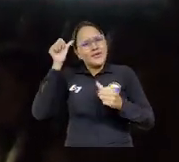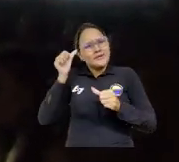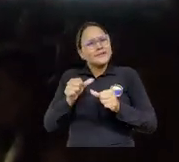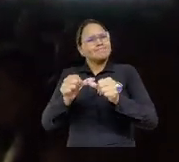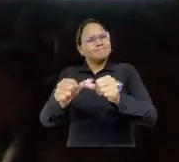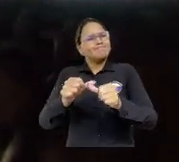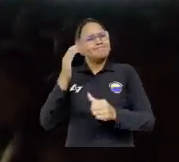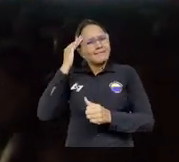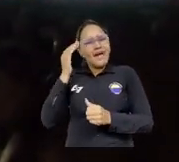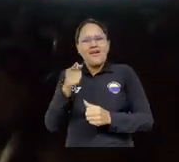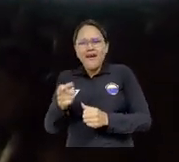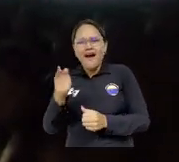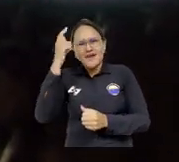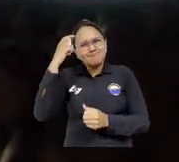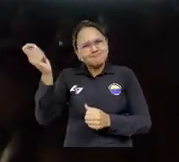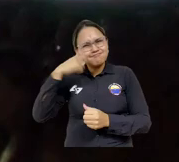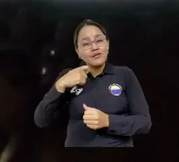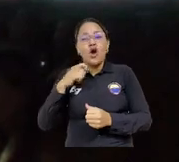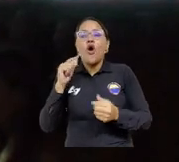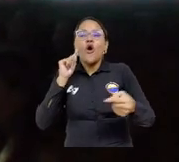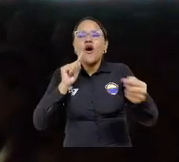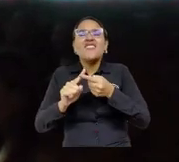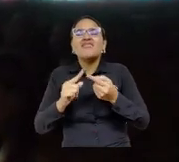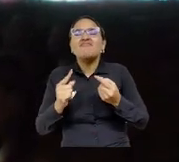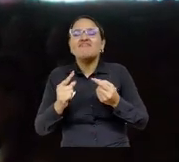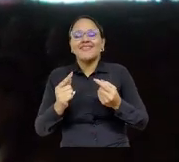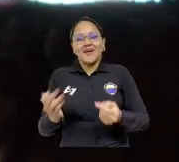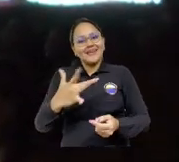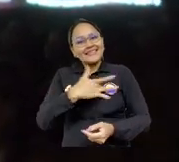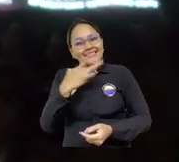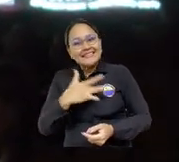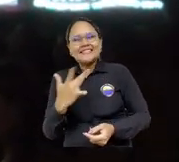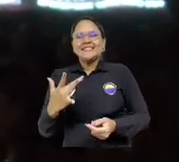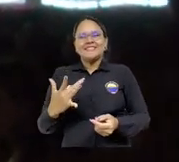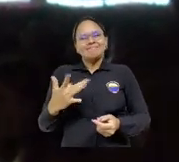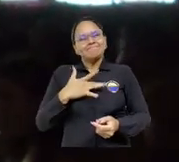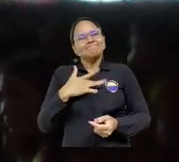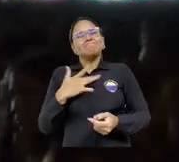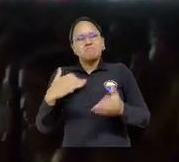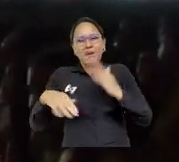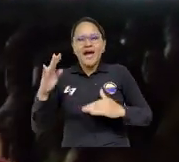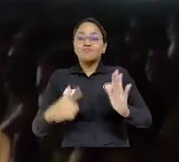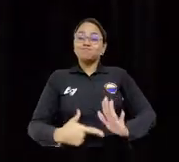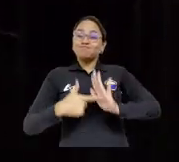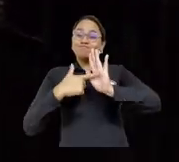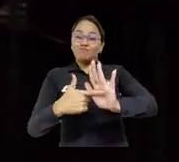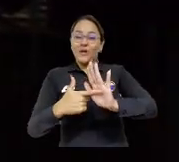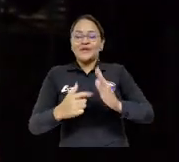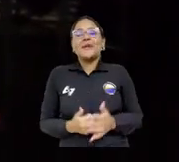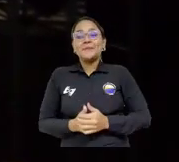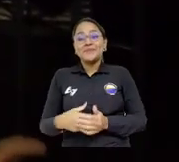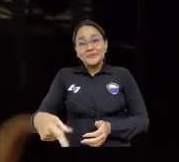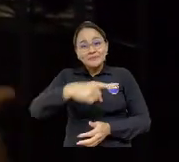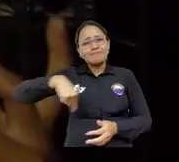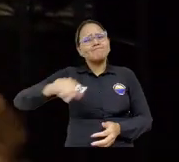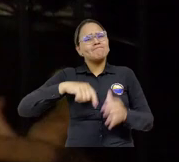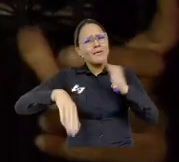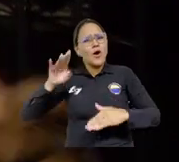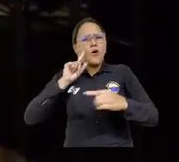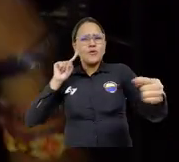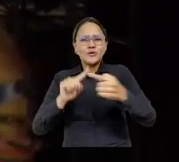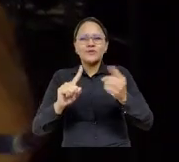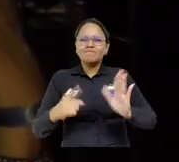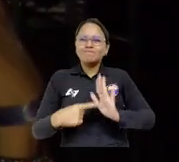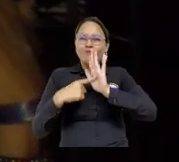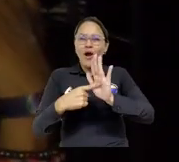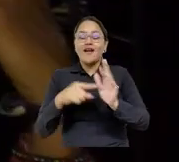otras memorias tienen espacio para ser, para sentir y para visibilizarse. Y nos convoquemos como a